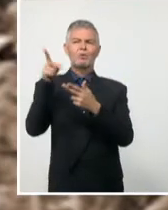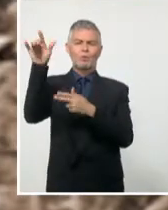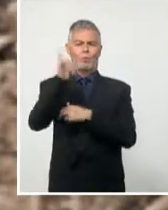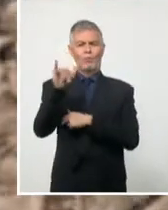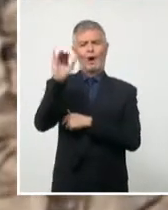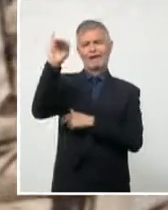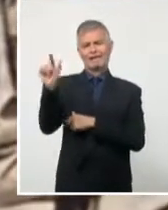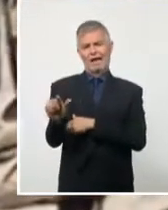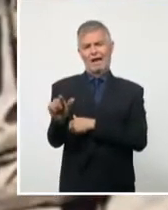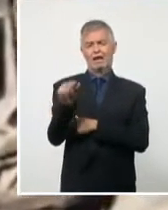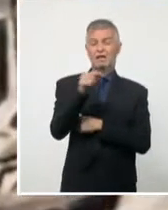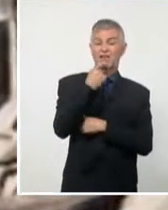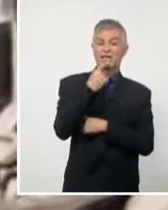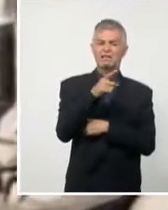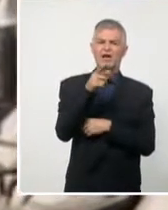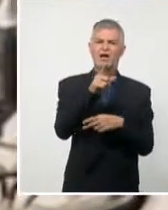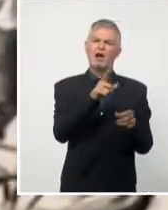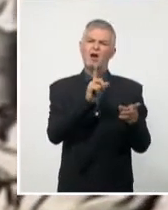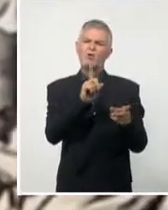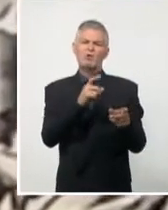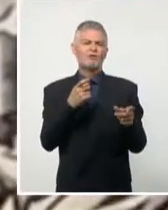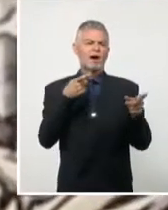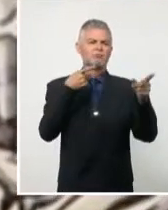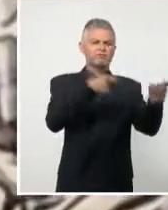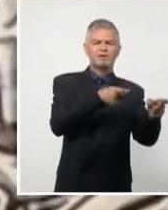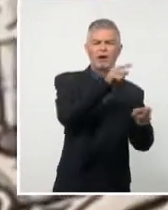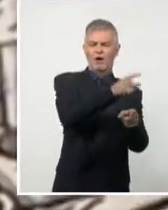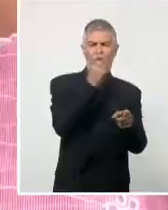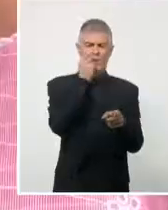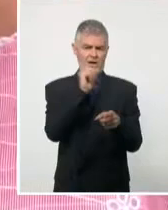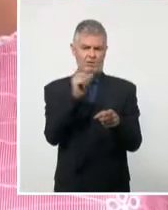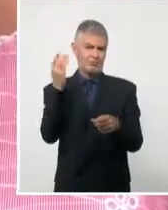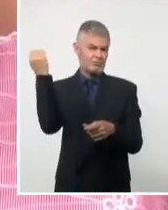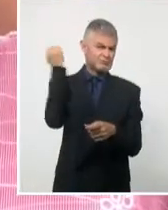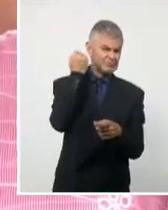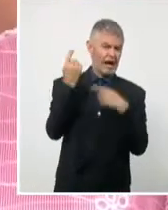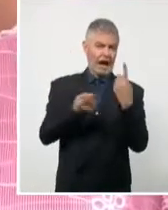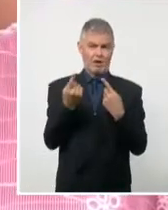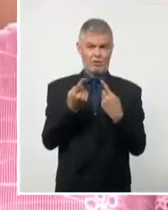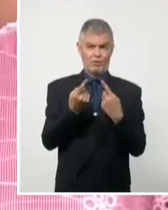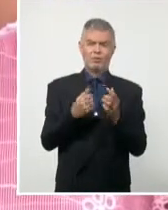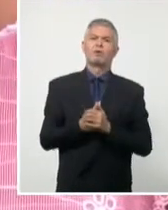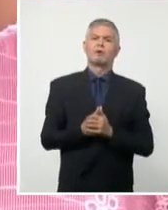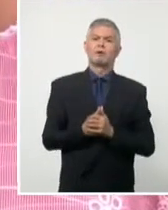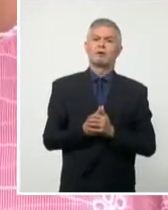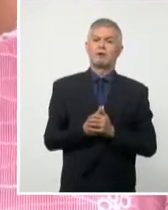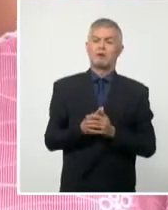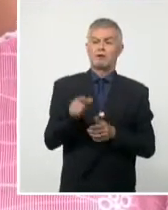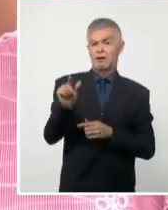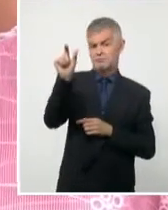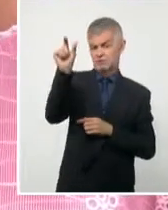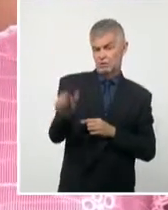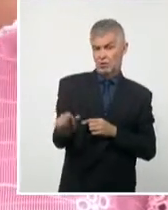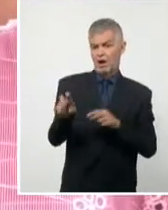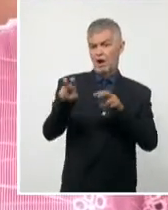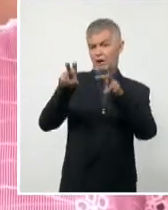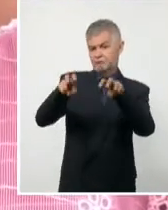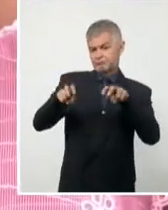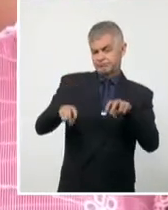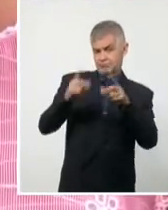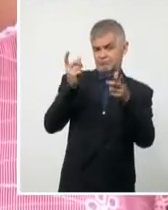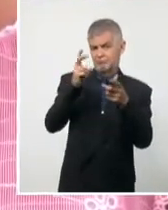complot contra el héroe. En tierra distante se desatan reacciones. Uno de sus diputados, el